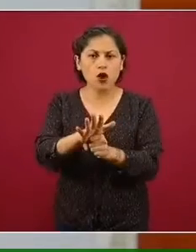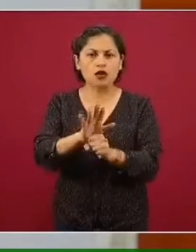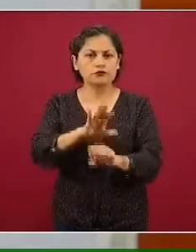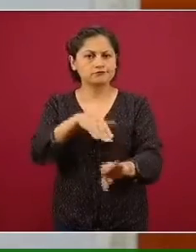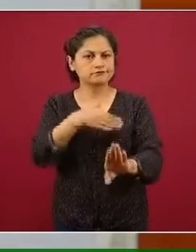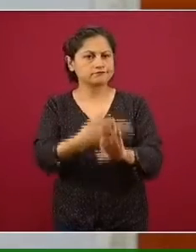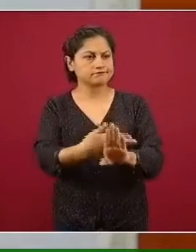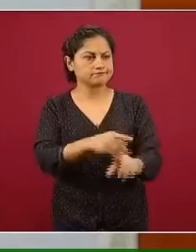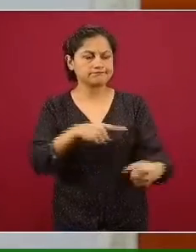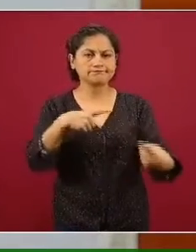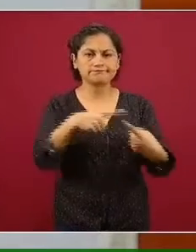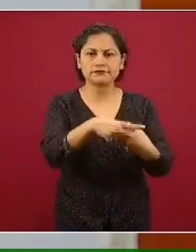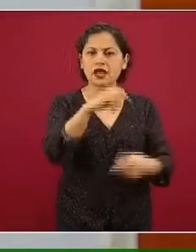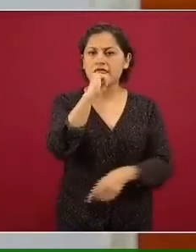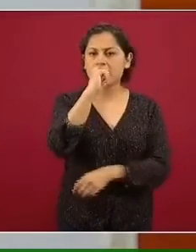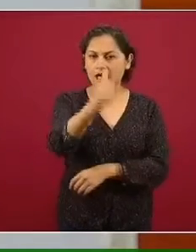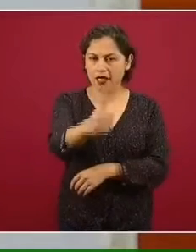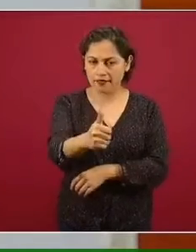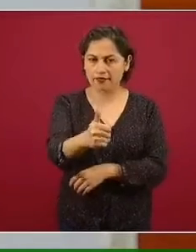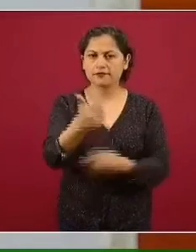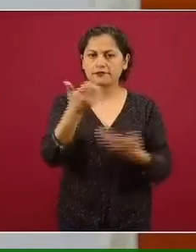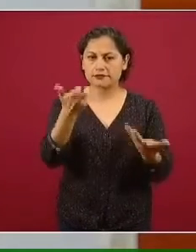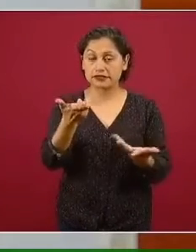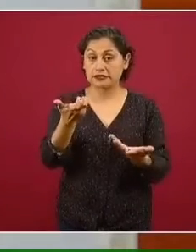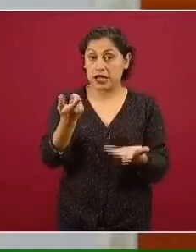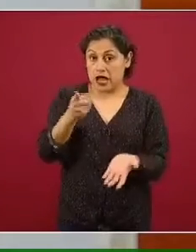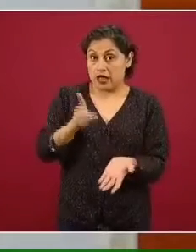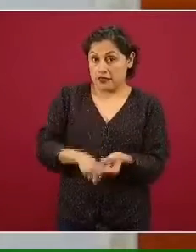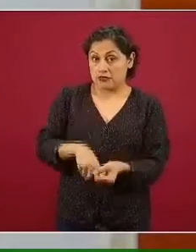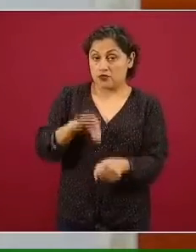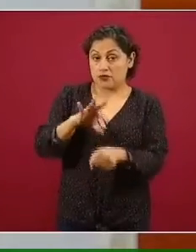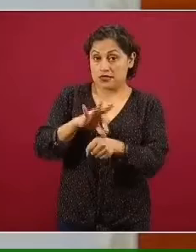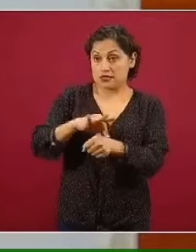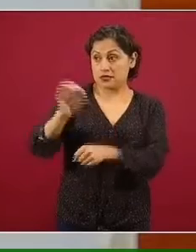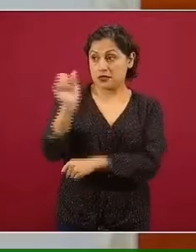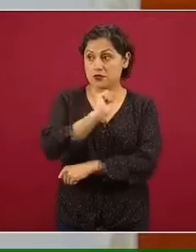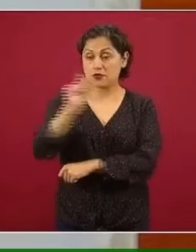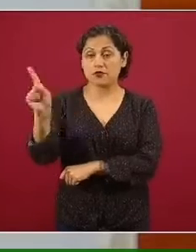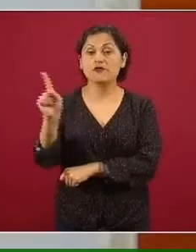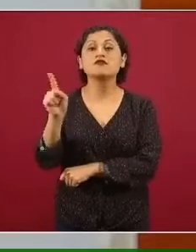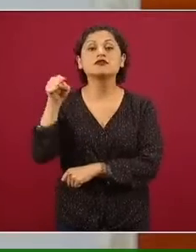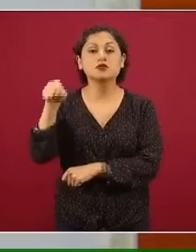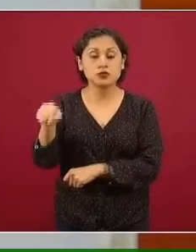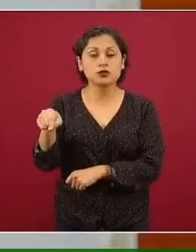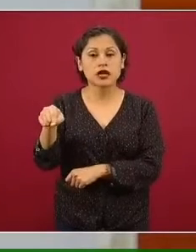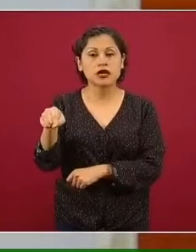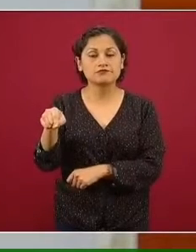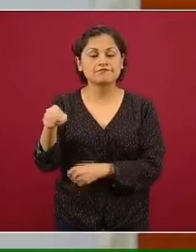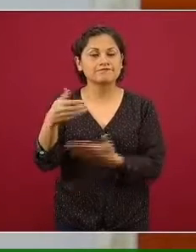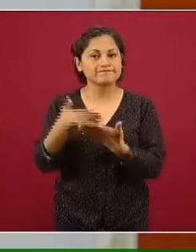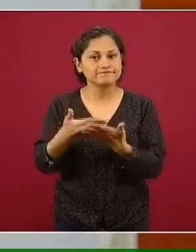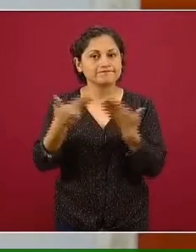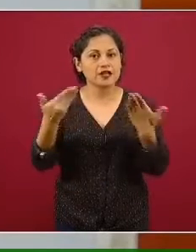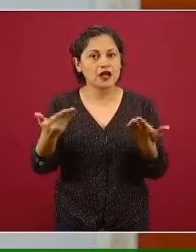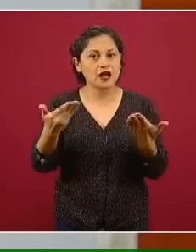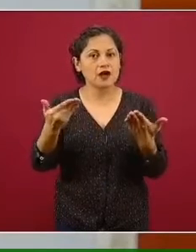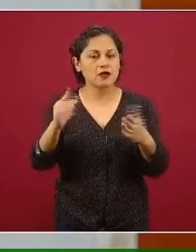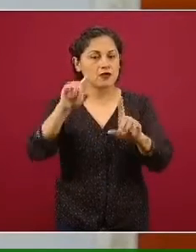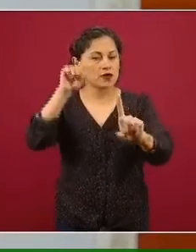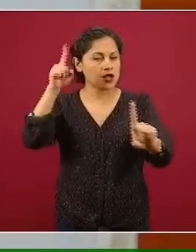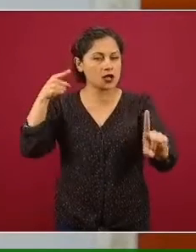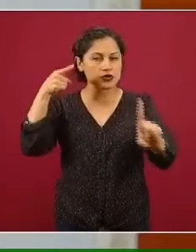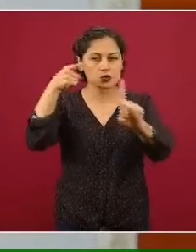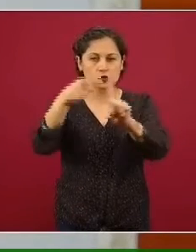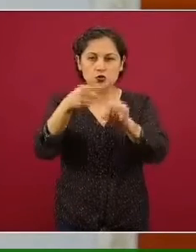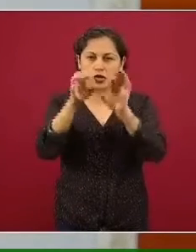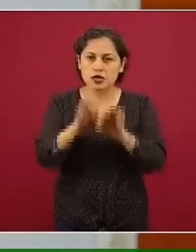Este principio básico de la medicina tiene ahora un papel central en